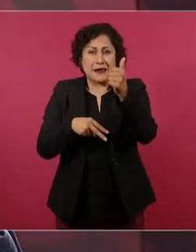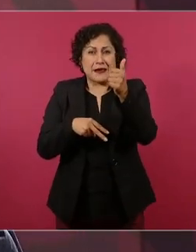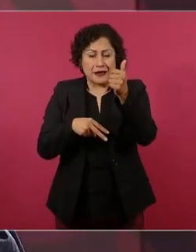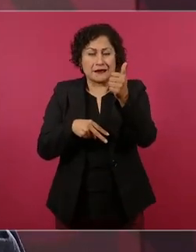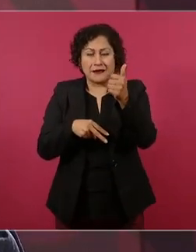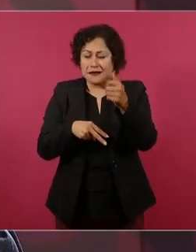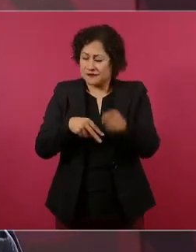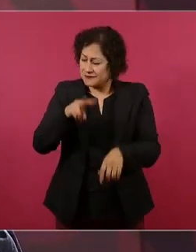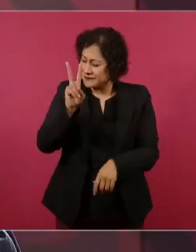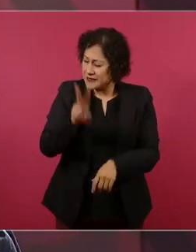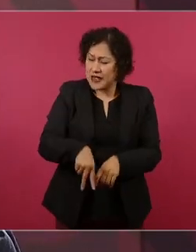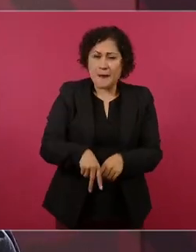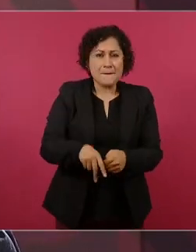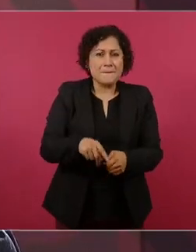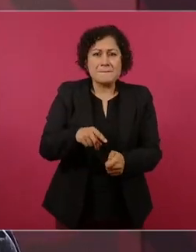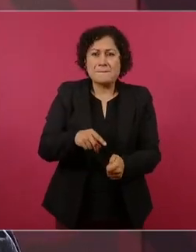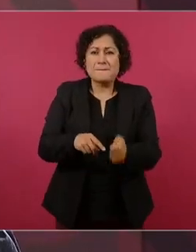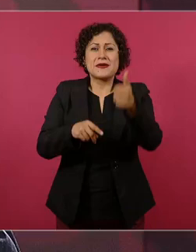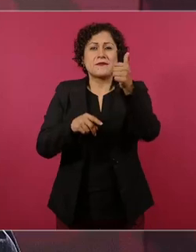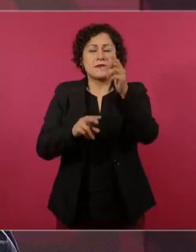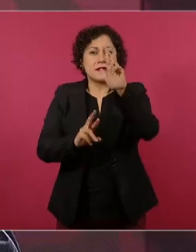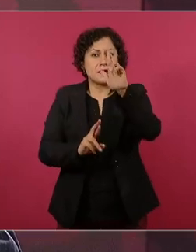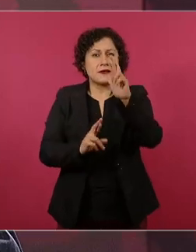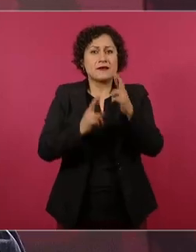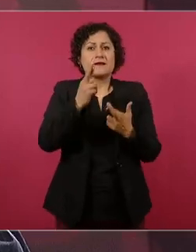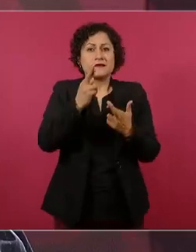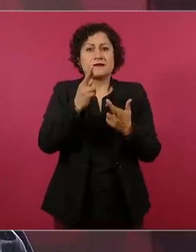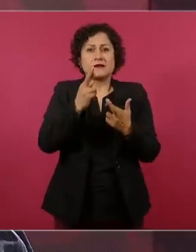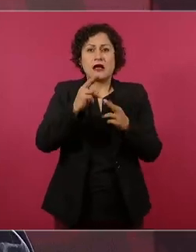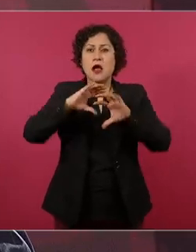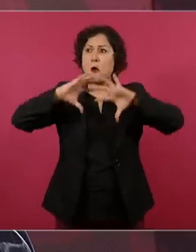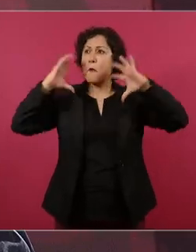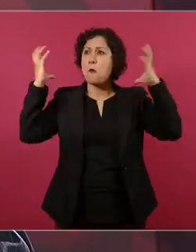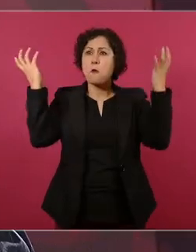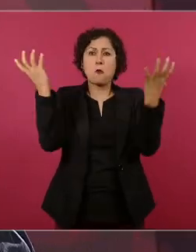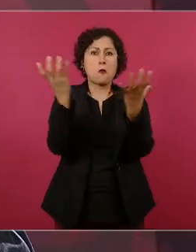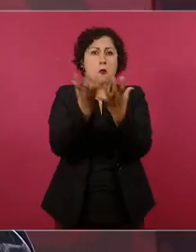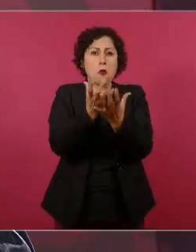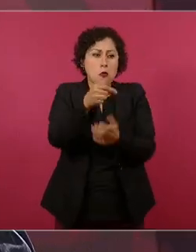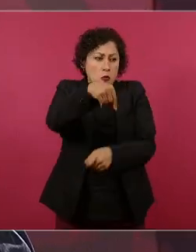La primera revolución social del siglo XX en el mundo,